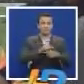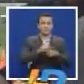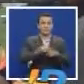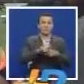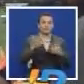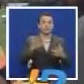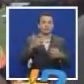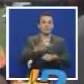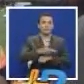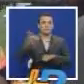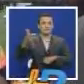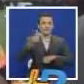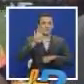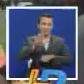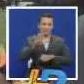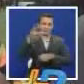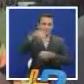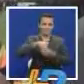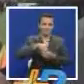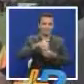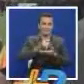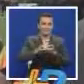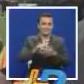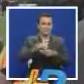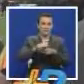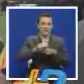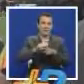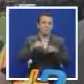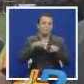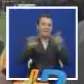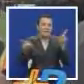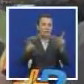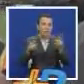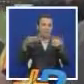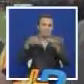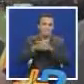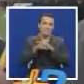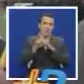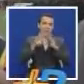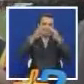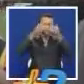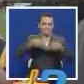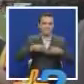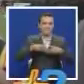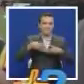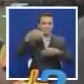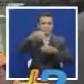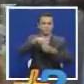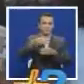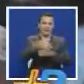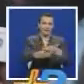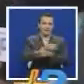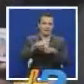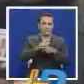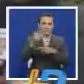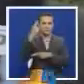estadio oficial del partido y será a puerta cerrada como es tradicional justo la fecha anterior al encuentro. Deportivo Cali con gol